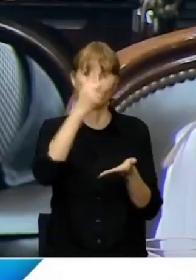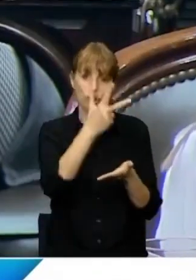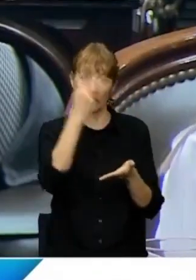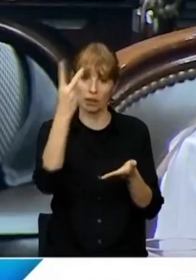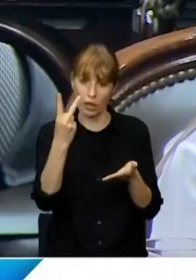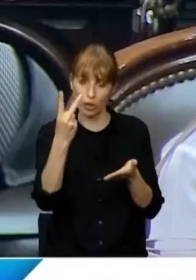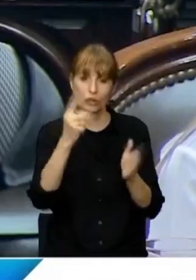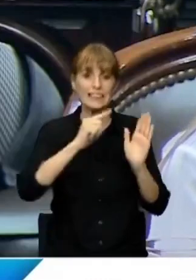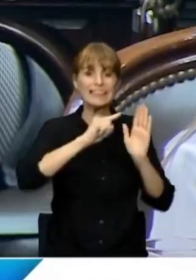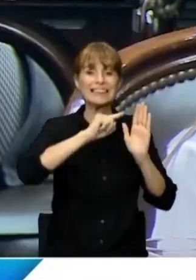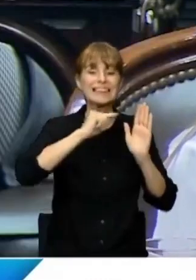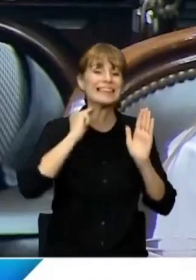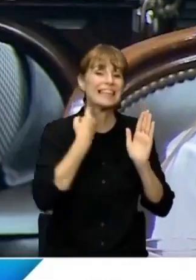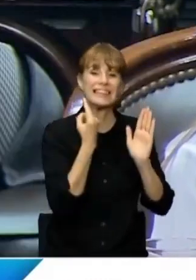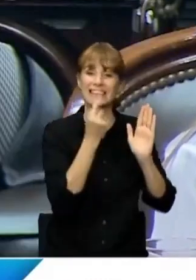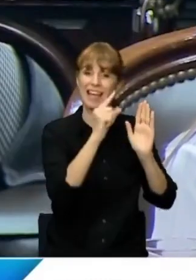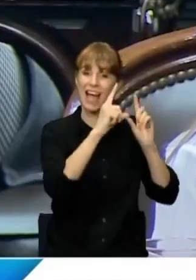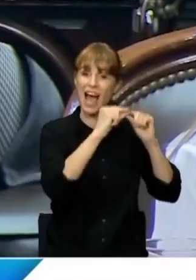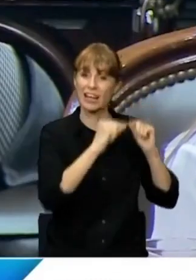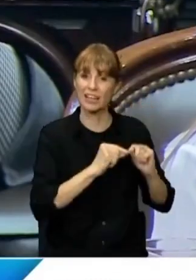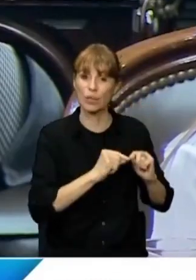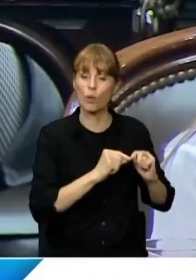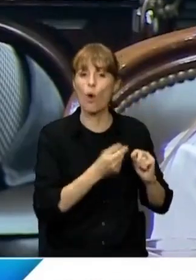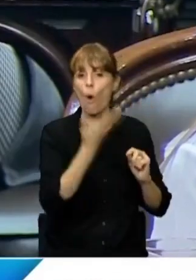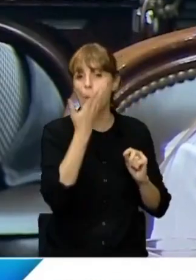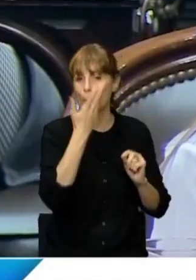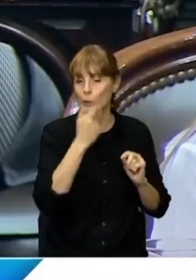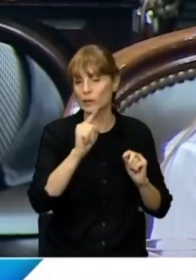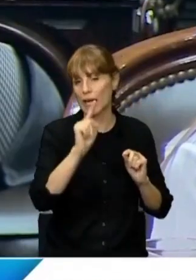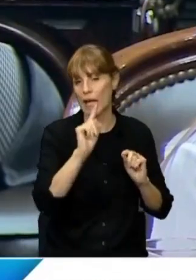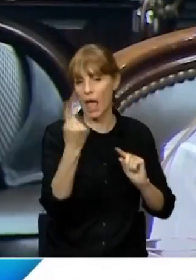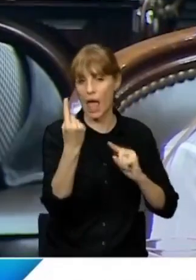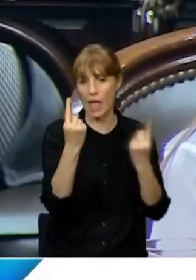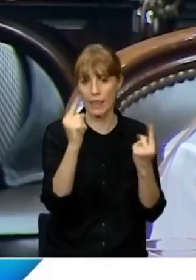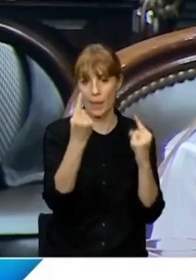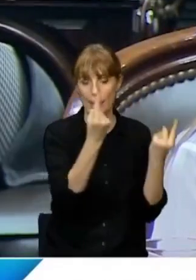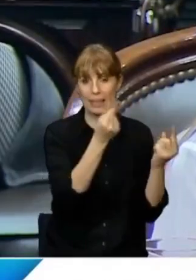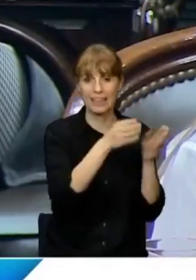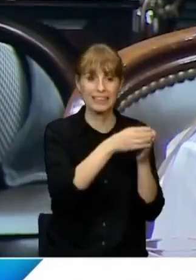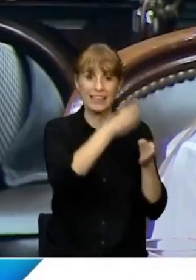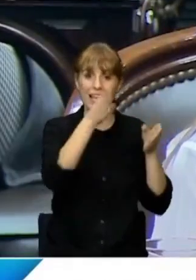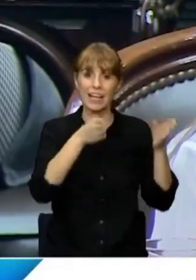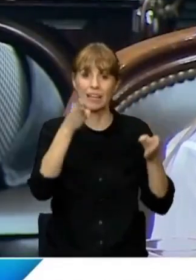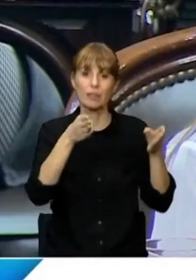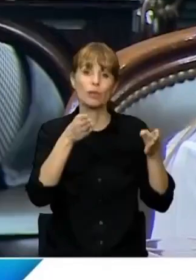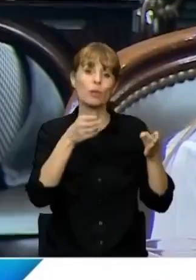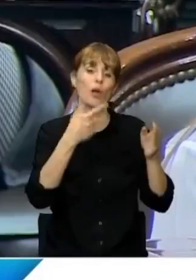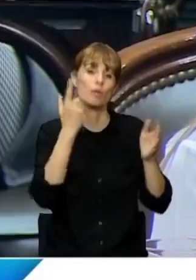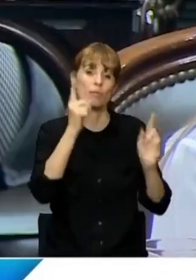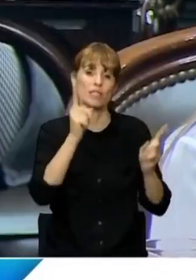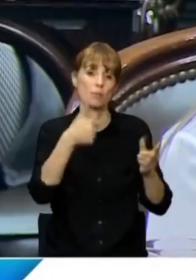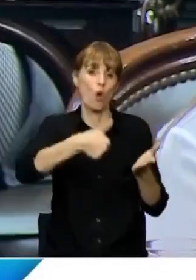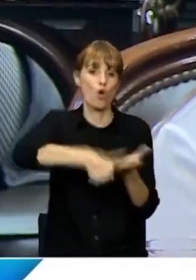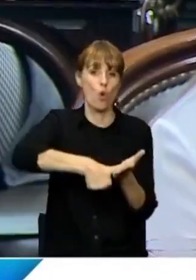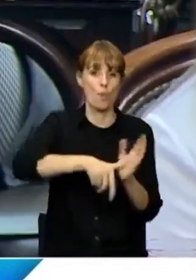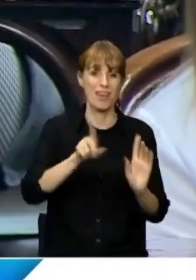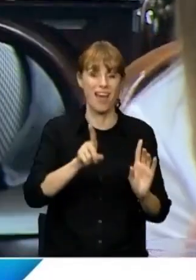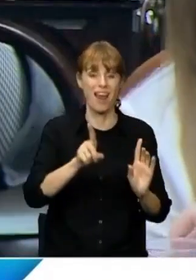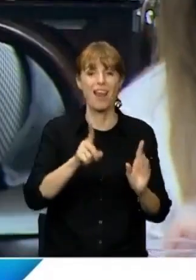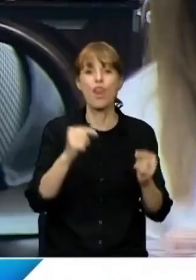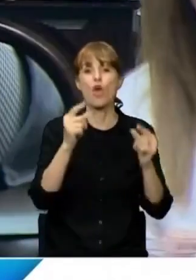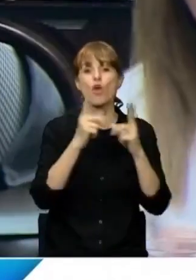artículos sobre 232, que a nosotros nos gustaría que independientemente de los capítulos tengan una votación nominal. Nos parece un